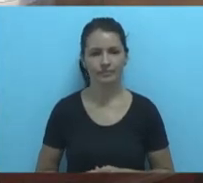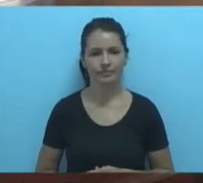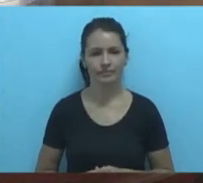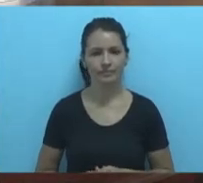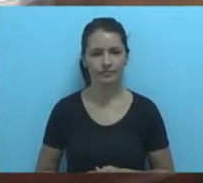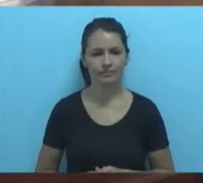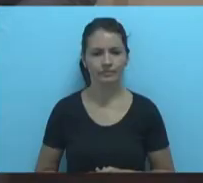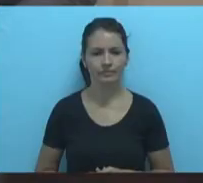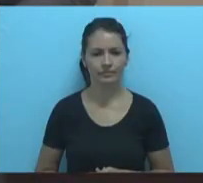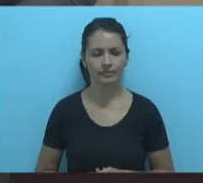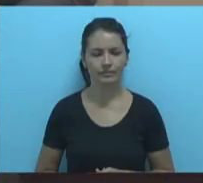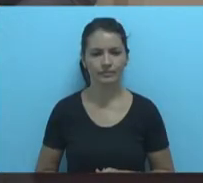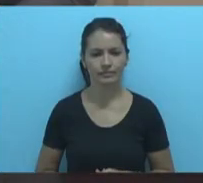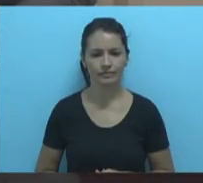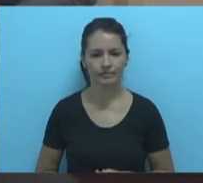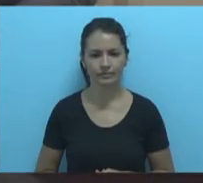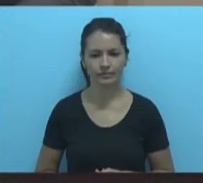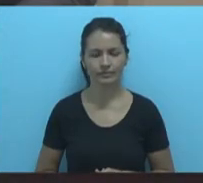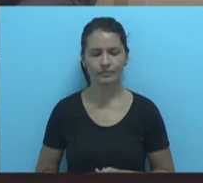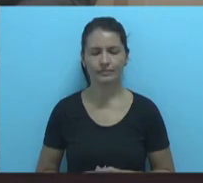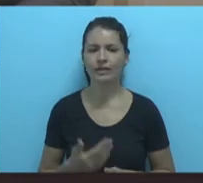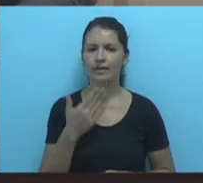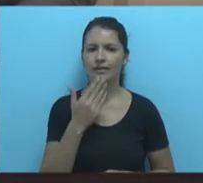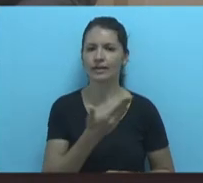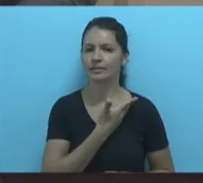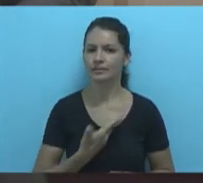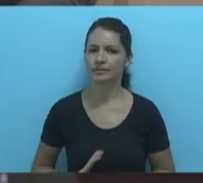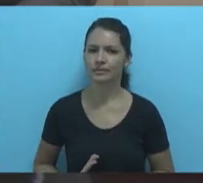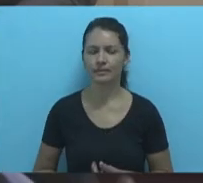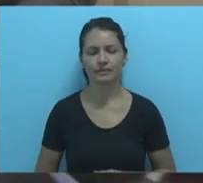palabra el diputado Carlos Del Frade. Gracias, señor presidente.